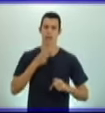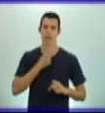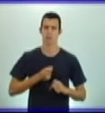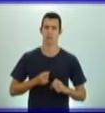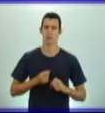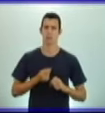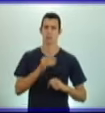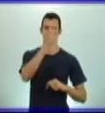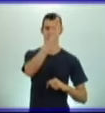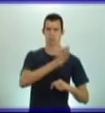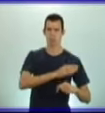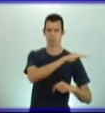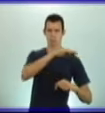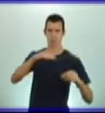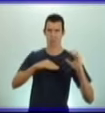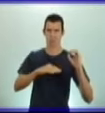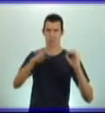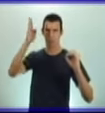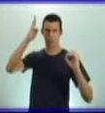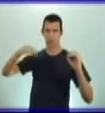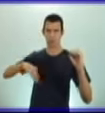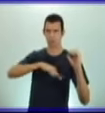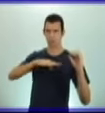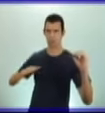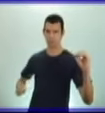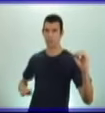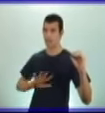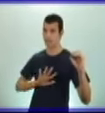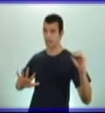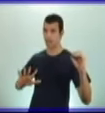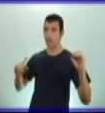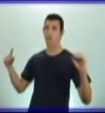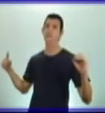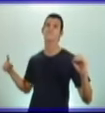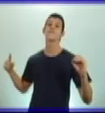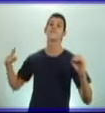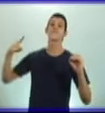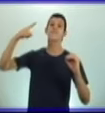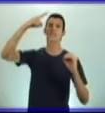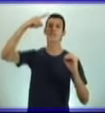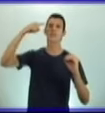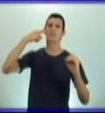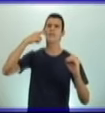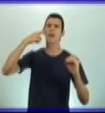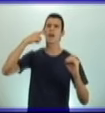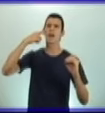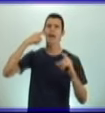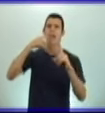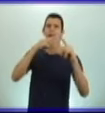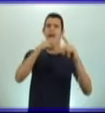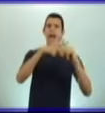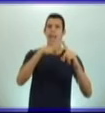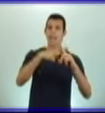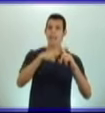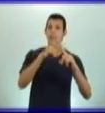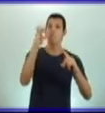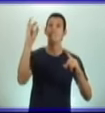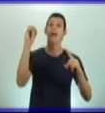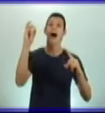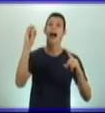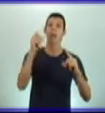la medida que las x aumentan. Se puede ver claramente que las imágenes disminuyen. Por tanto,